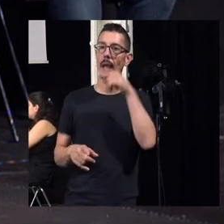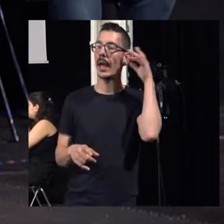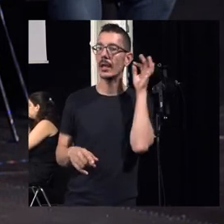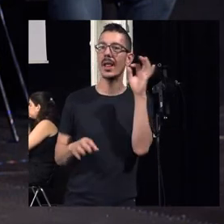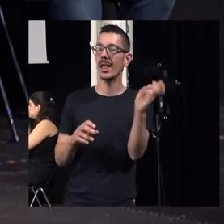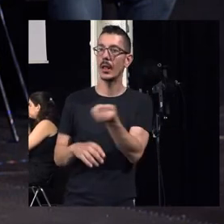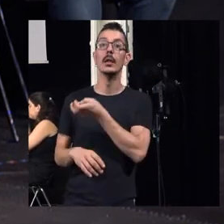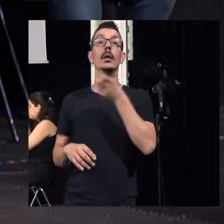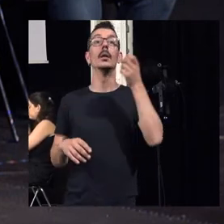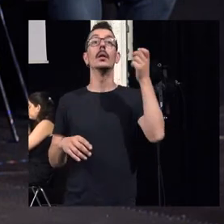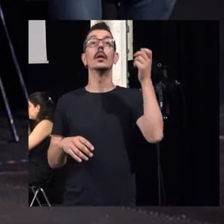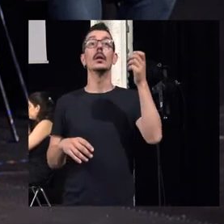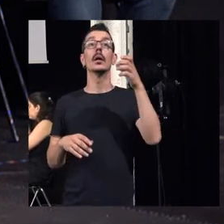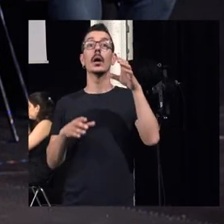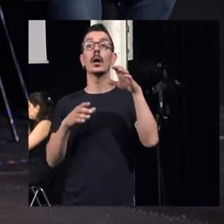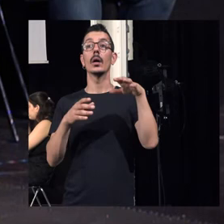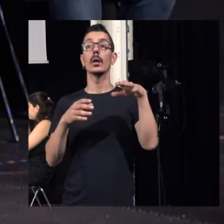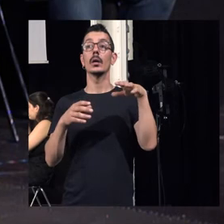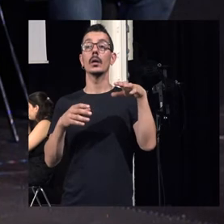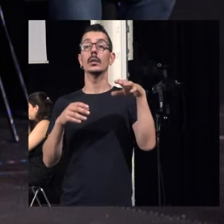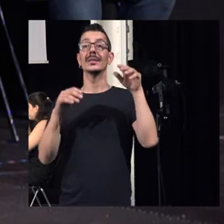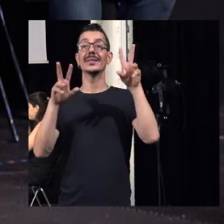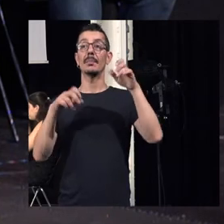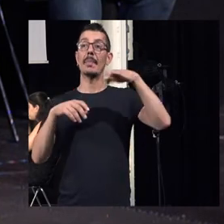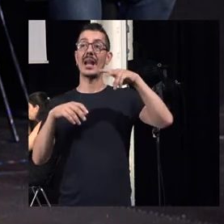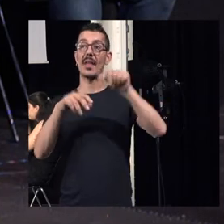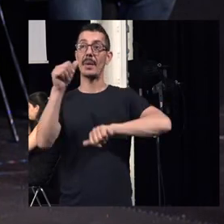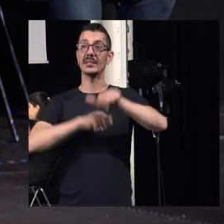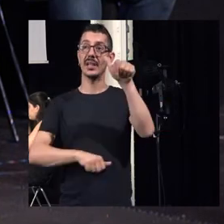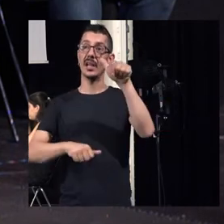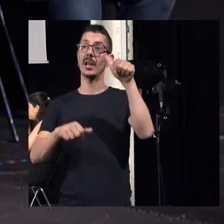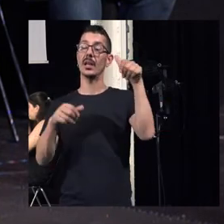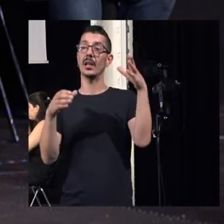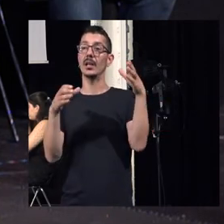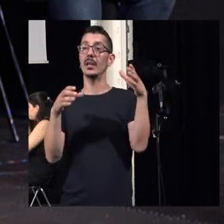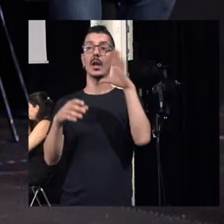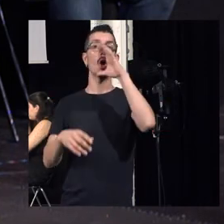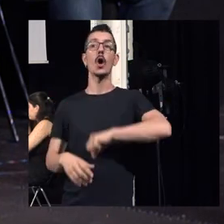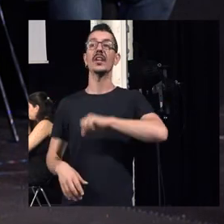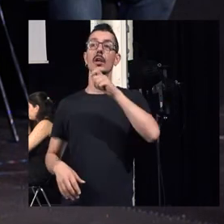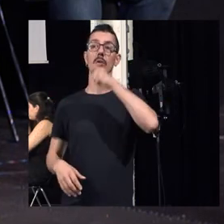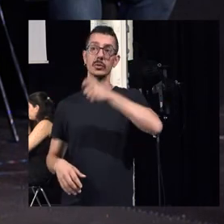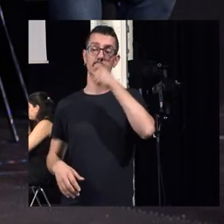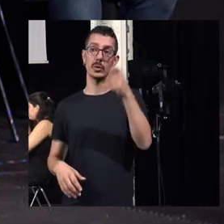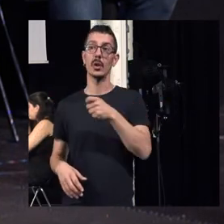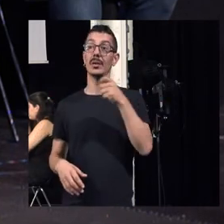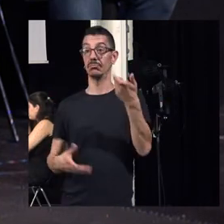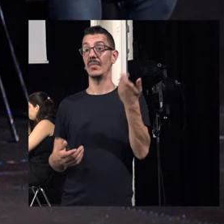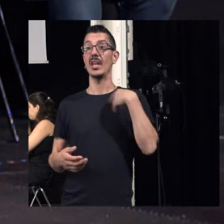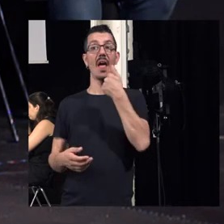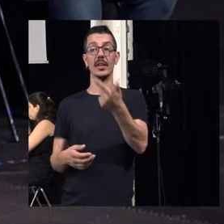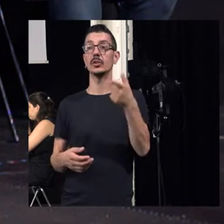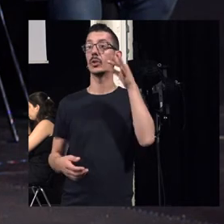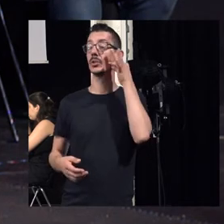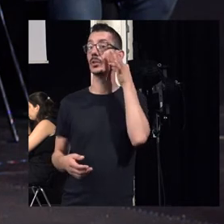que es abiertamente abolicionista, ya lo han dicho, la señora Jimeno se alegró, sacó un tuit alegremente y dice: me alegro de